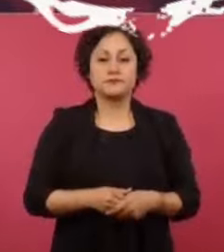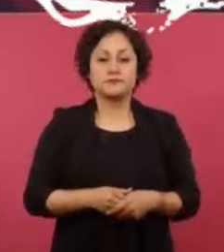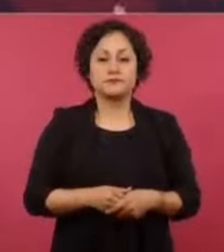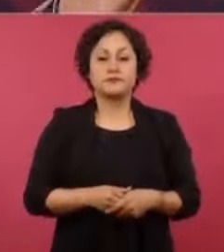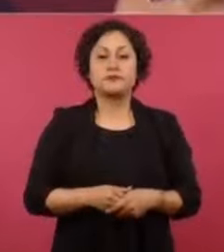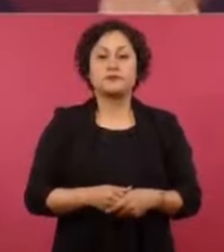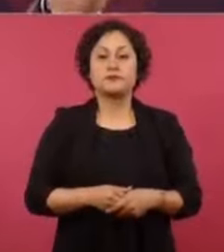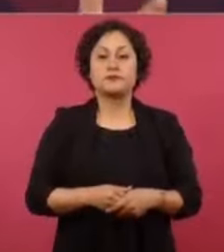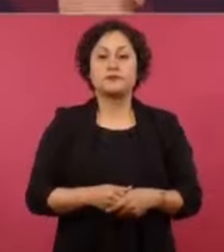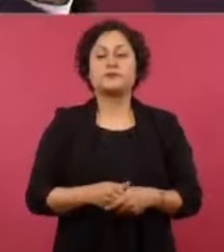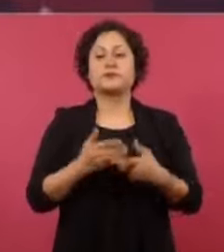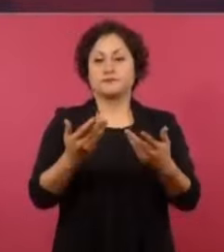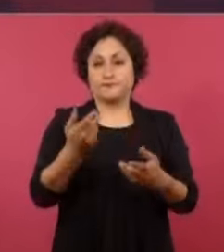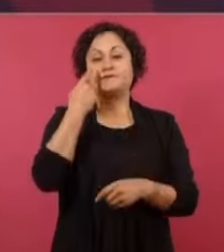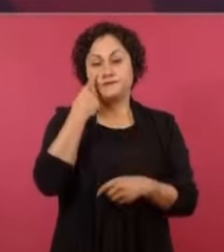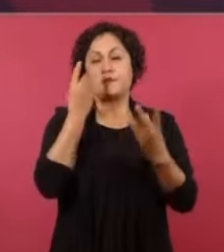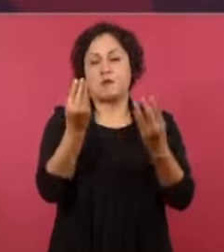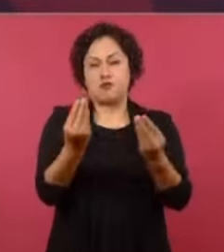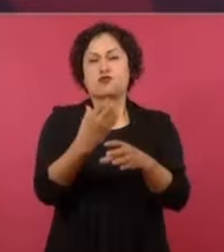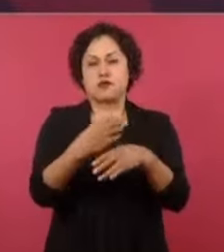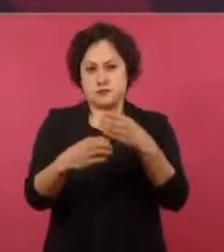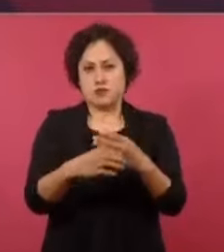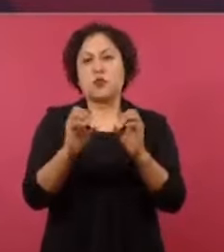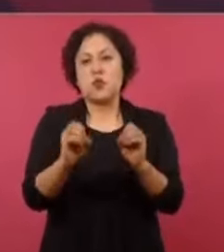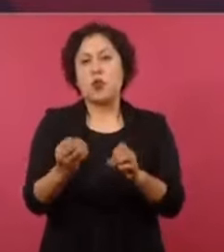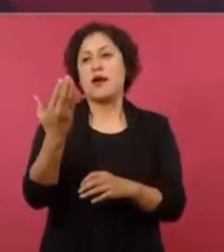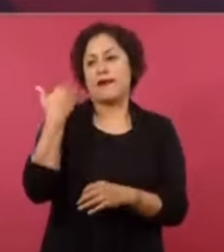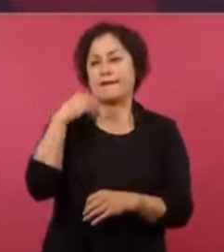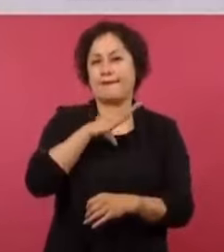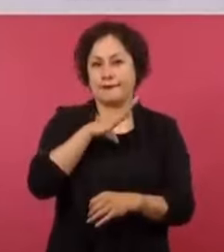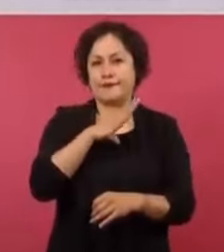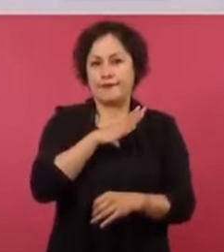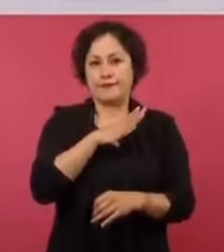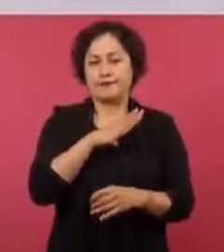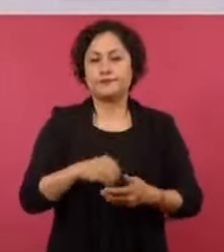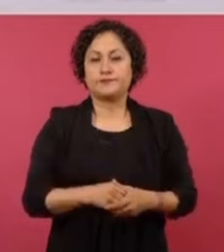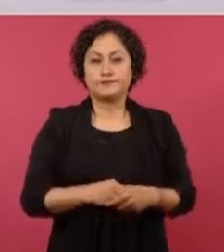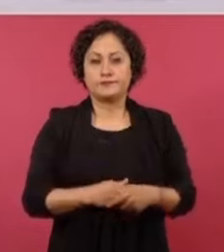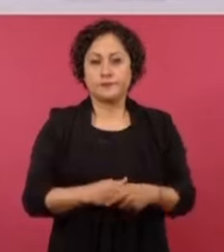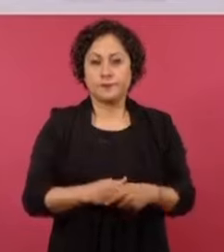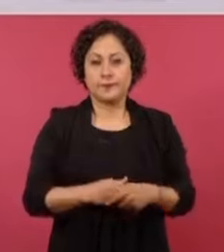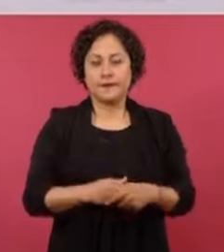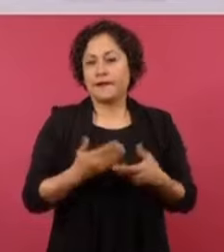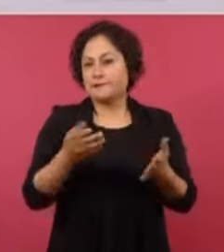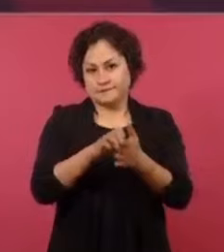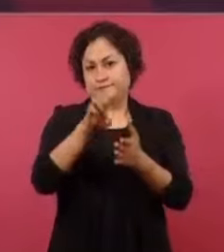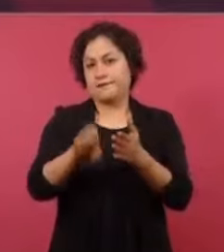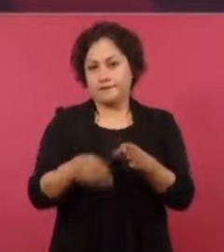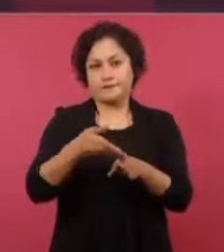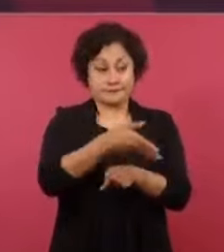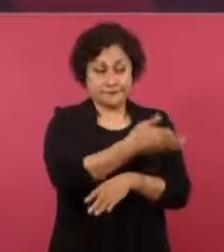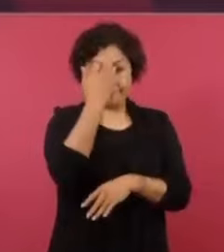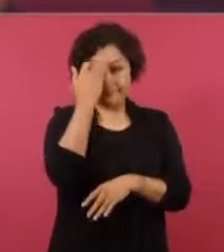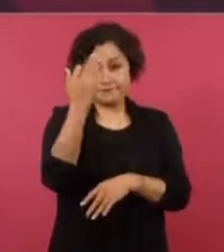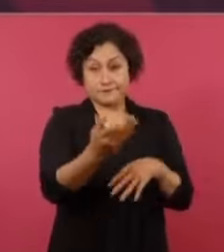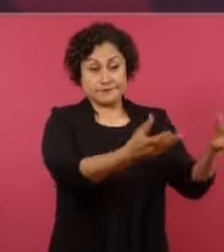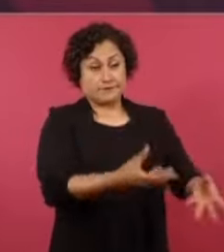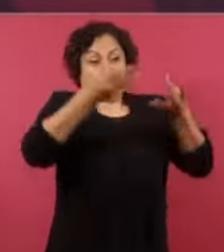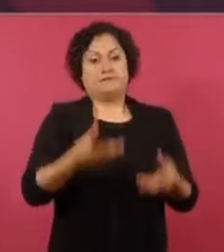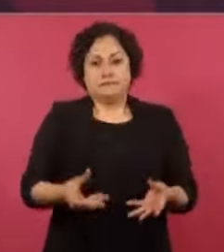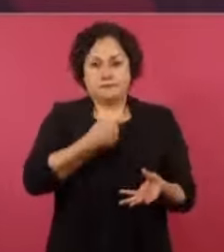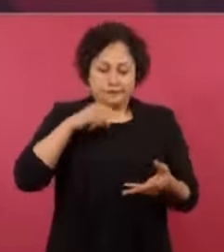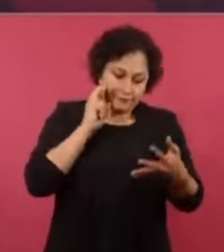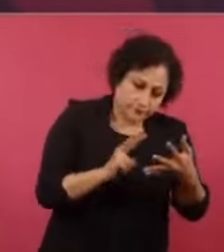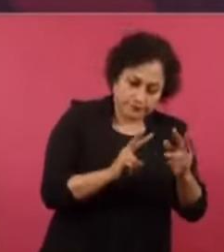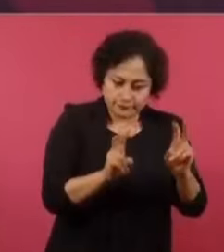Es que tenemos muchas cosas, ¿no? O teníamos muchas cosas que enfrentar. Y en la estrategia,